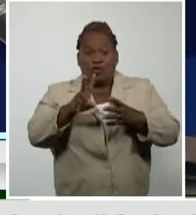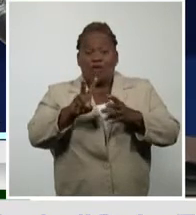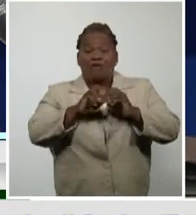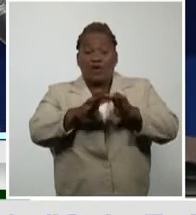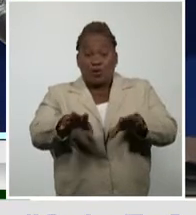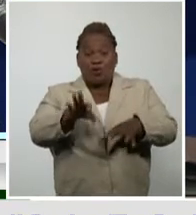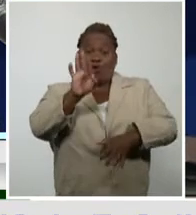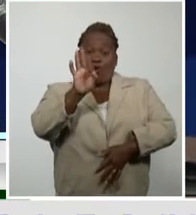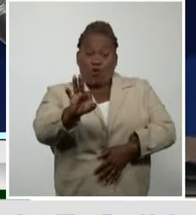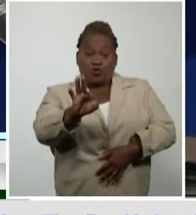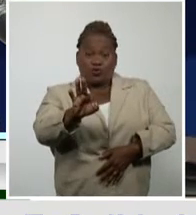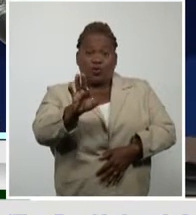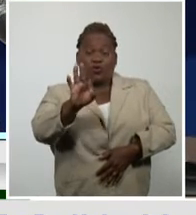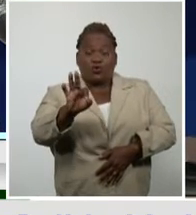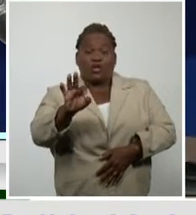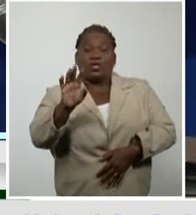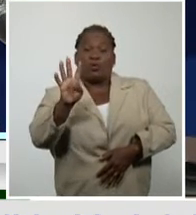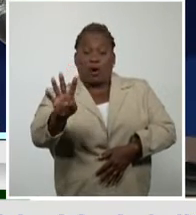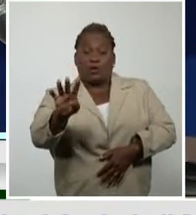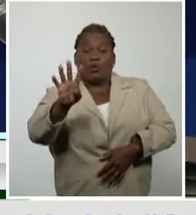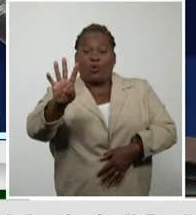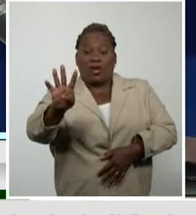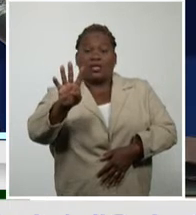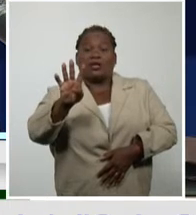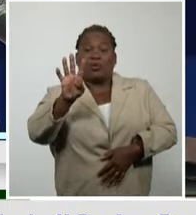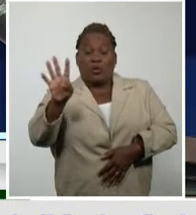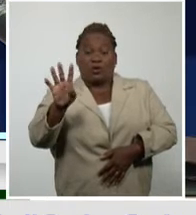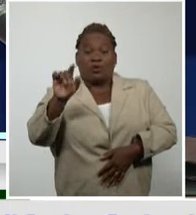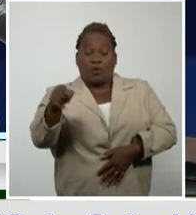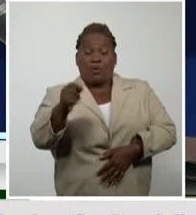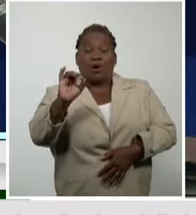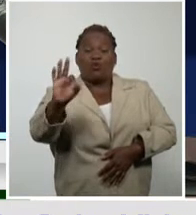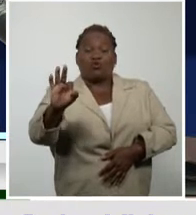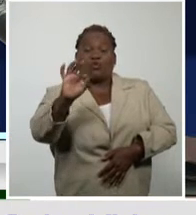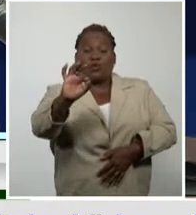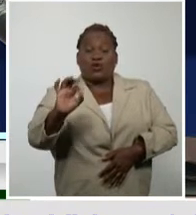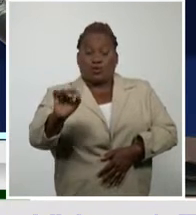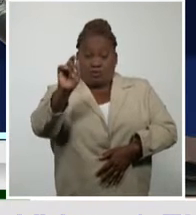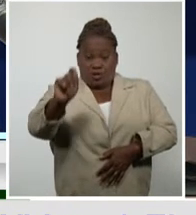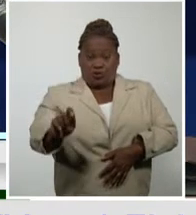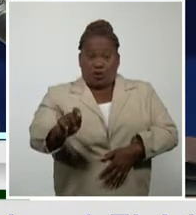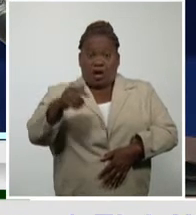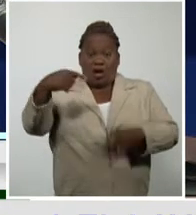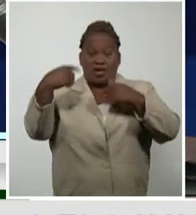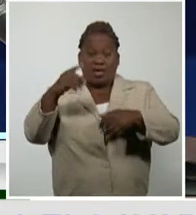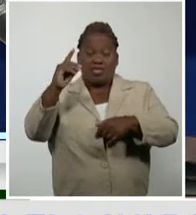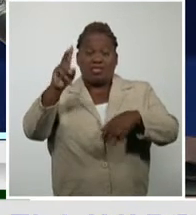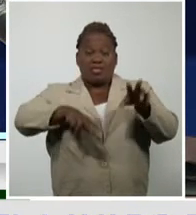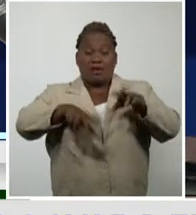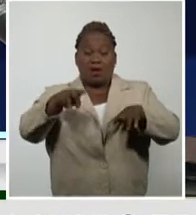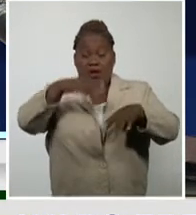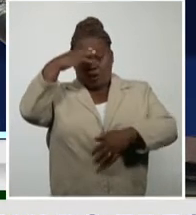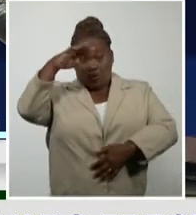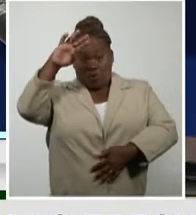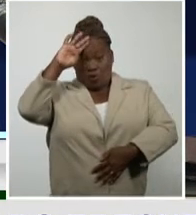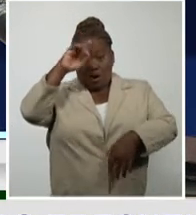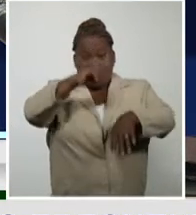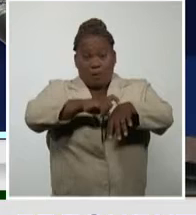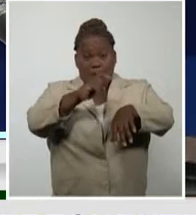884, o sea, el 48,8% de las personas que se han diagnosticado en Cuba, en el momento